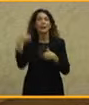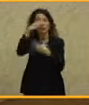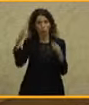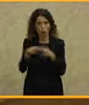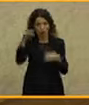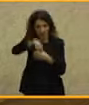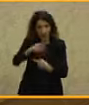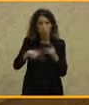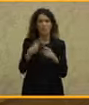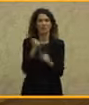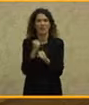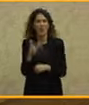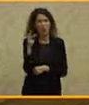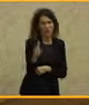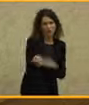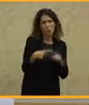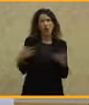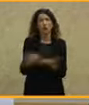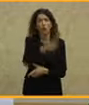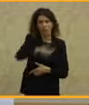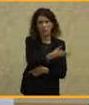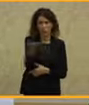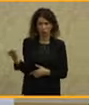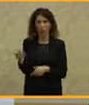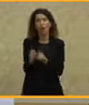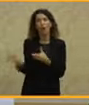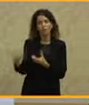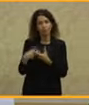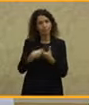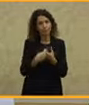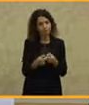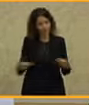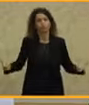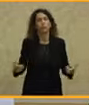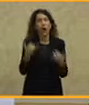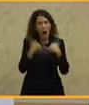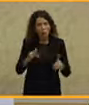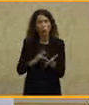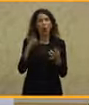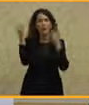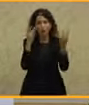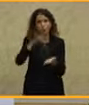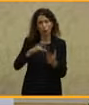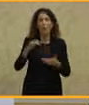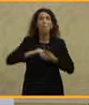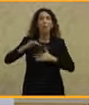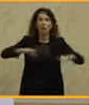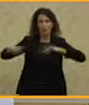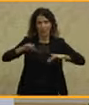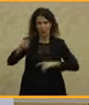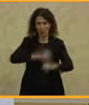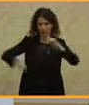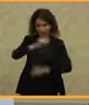social, del empleo, del derecho y a toda la ciudadanía a que se sumen a los actos e iniciativas organizados por este movimiento